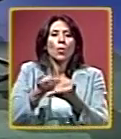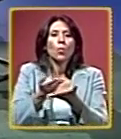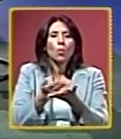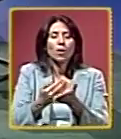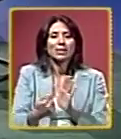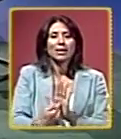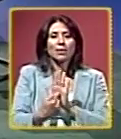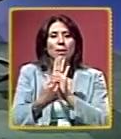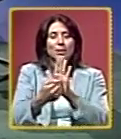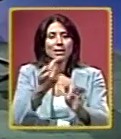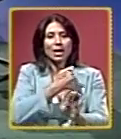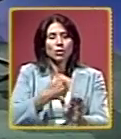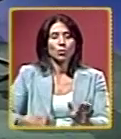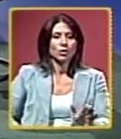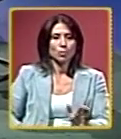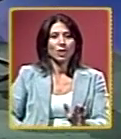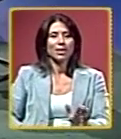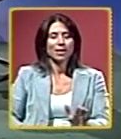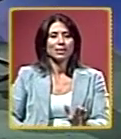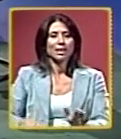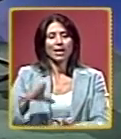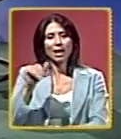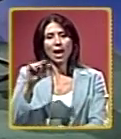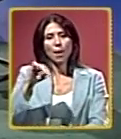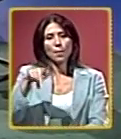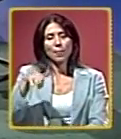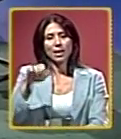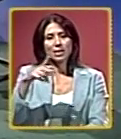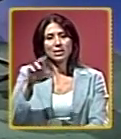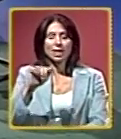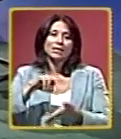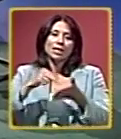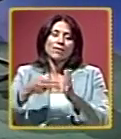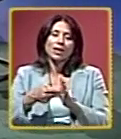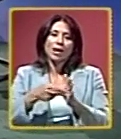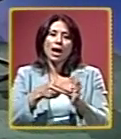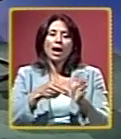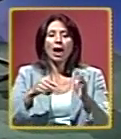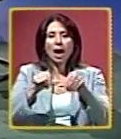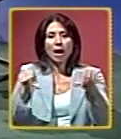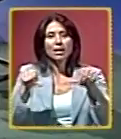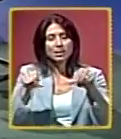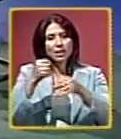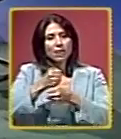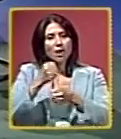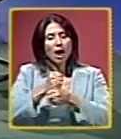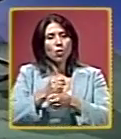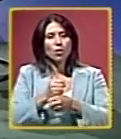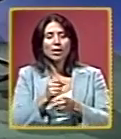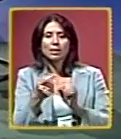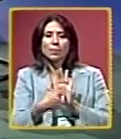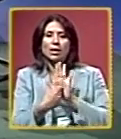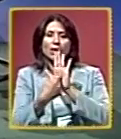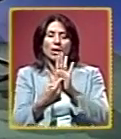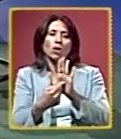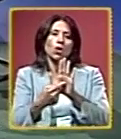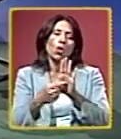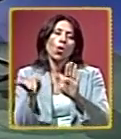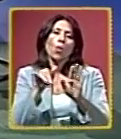en Campeche para su conocimiento, y que implican nuevas áreas de trabajo también que se han venido identificando con organismos